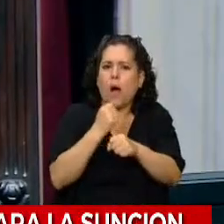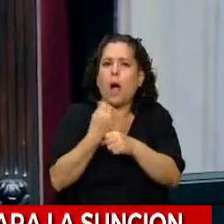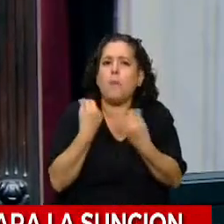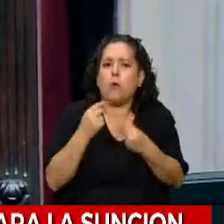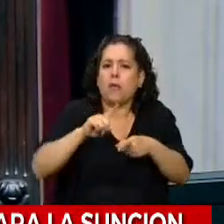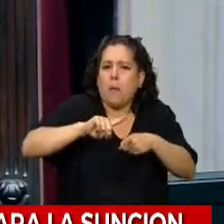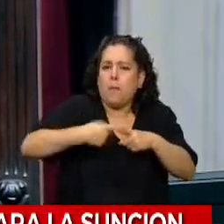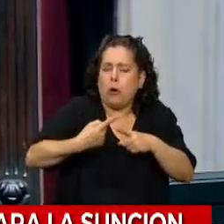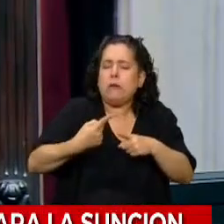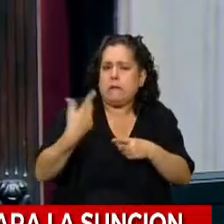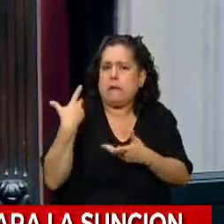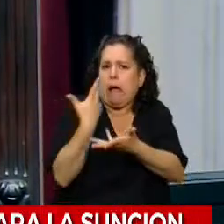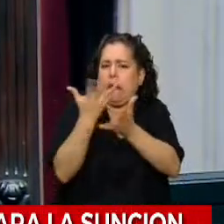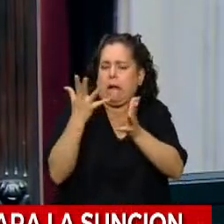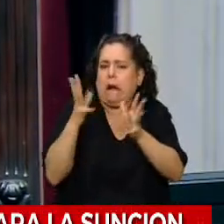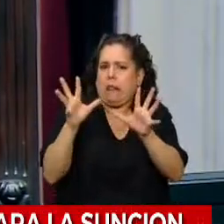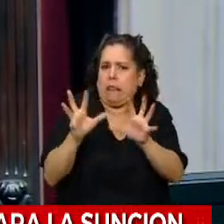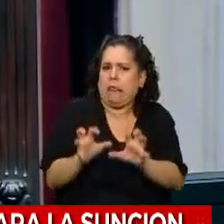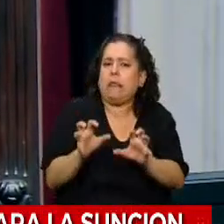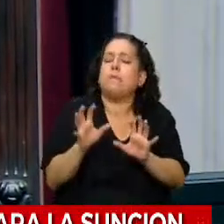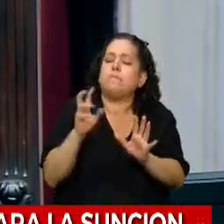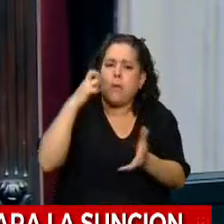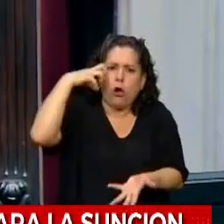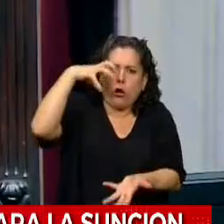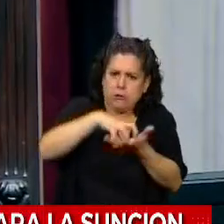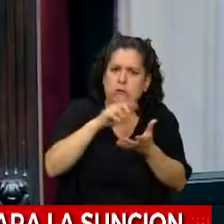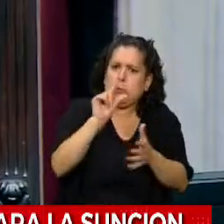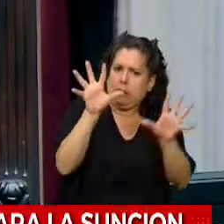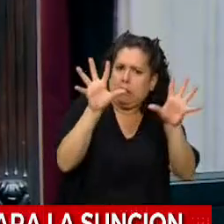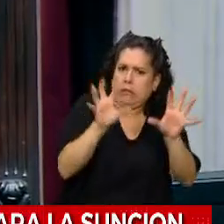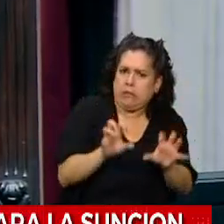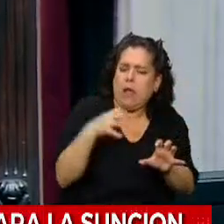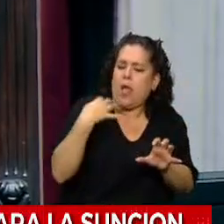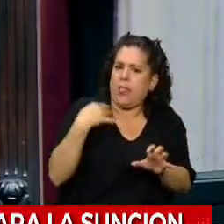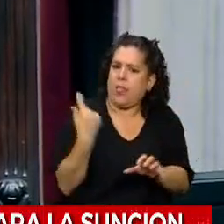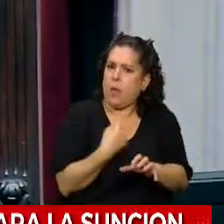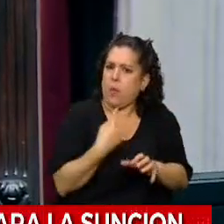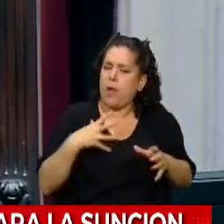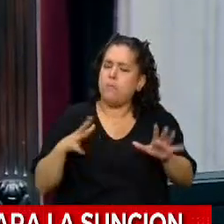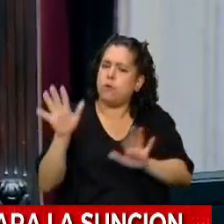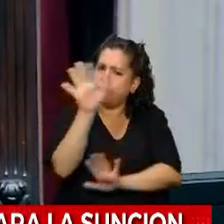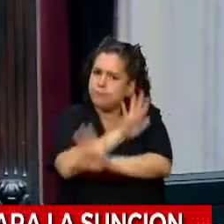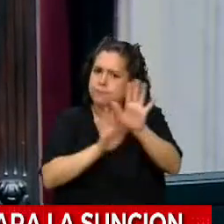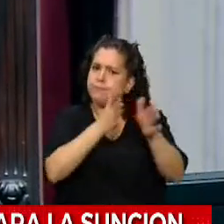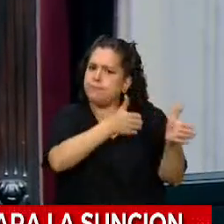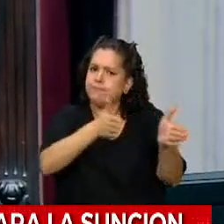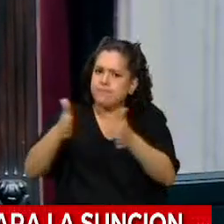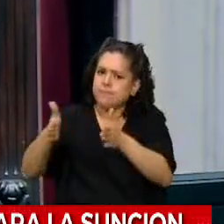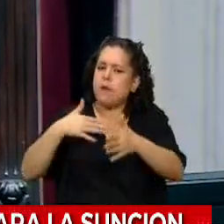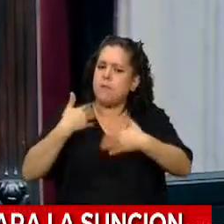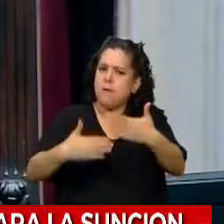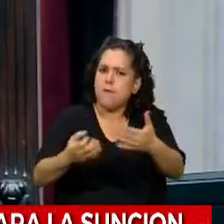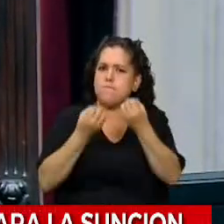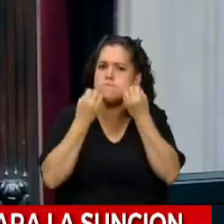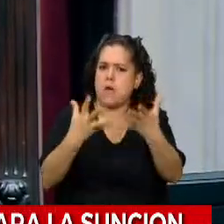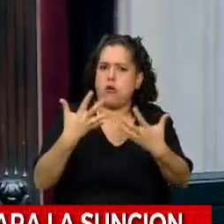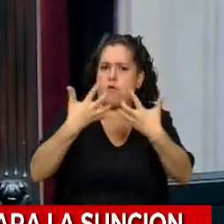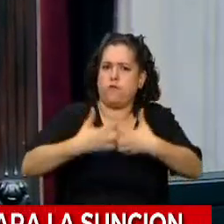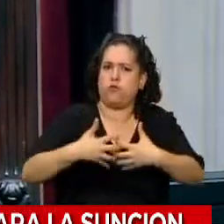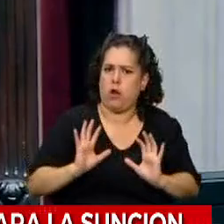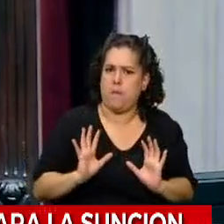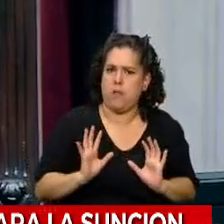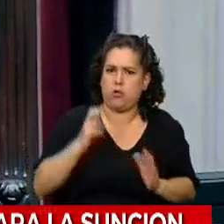general y el Parlamento en particular, para lo cual tenemos que regularizar y dinamizar su funcionamiento.